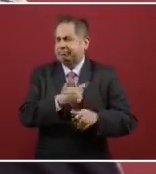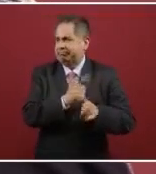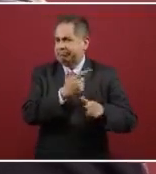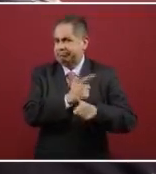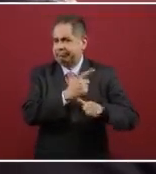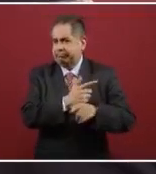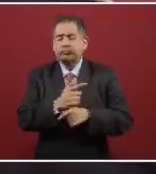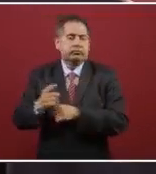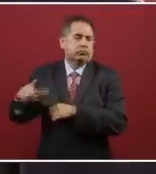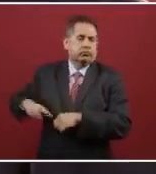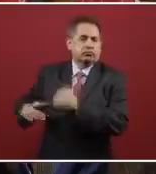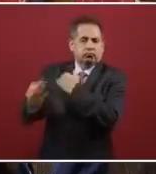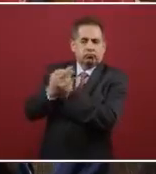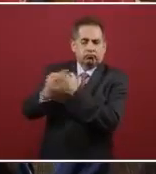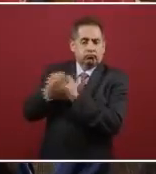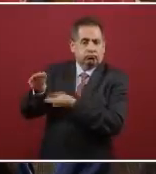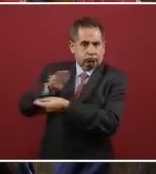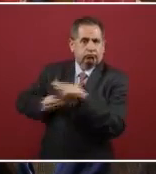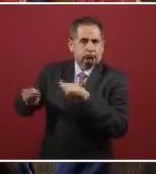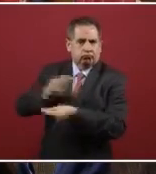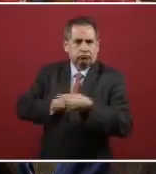mientras les ayudaban,